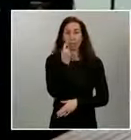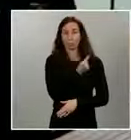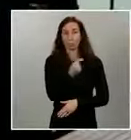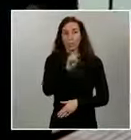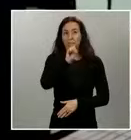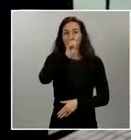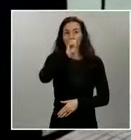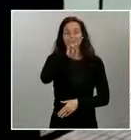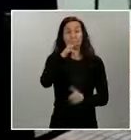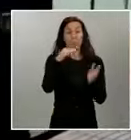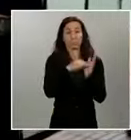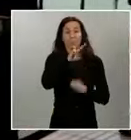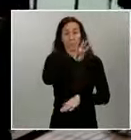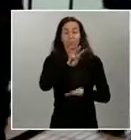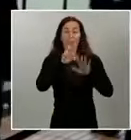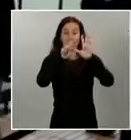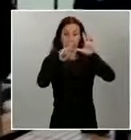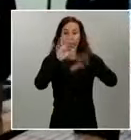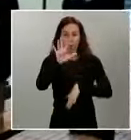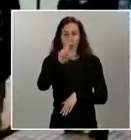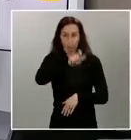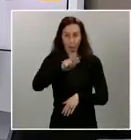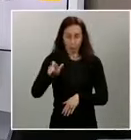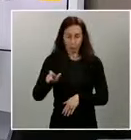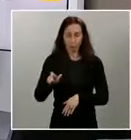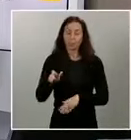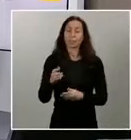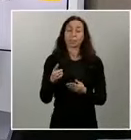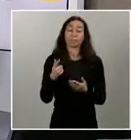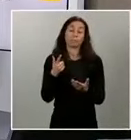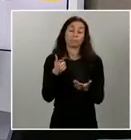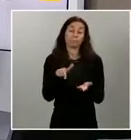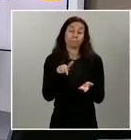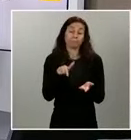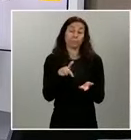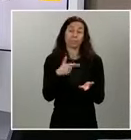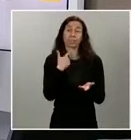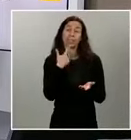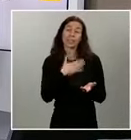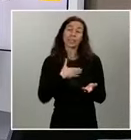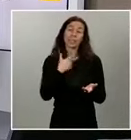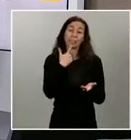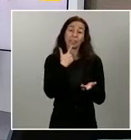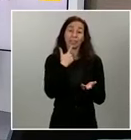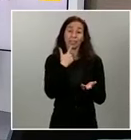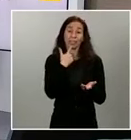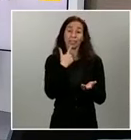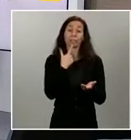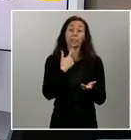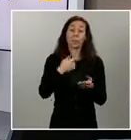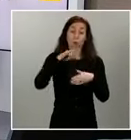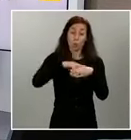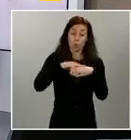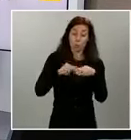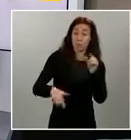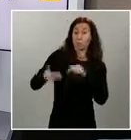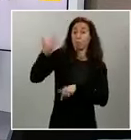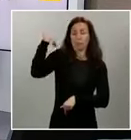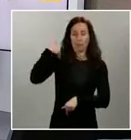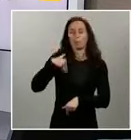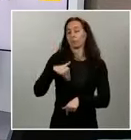13.375 personas. Y por contextualizar esta cifra, podemos decir que es superior a la del lunes pasado. El lunes día 6 de abril